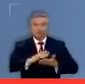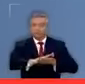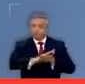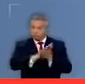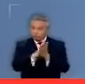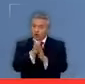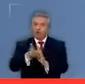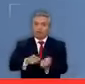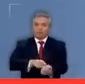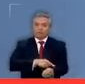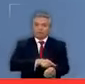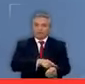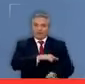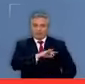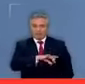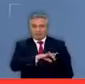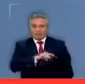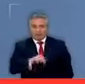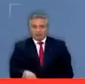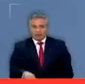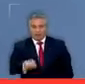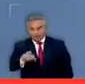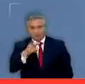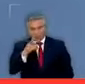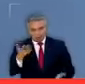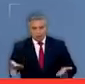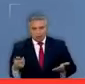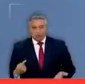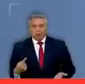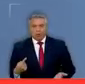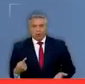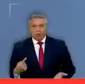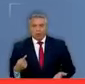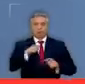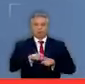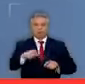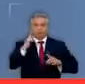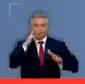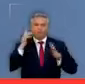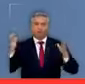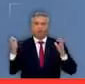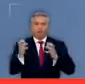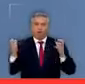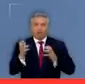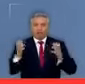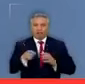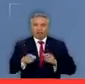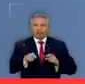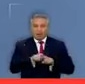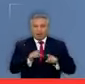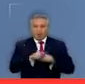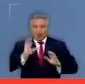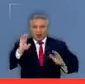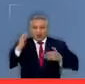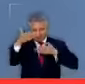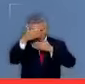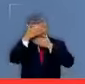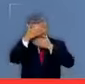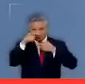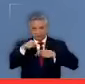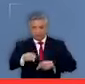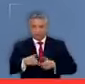las familias chilenas que se han visto afectadas por estos actos de violencia, vandalismo y